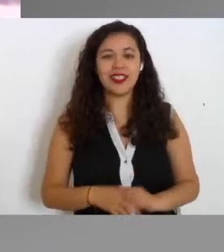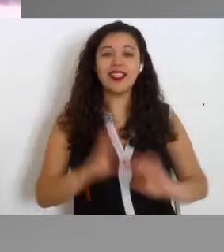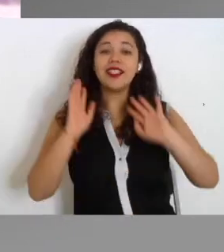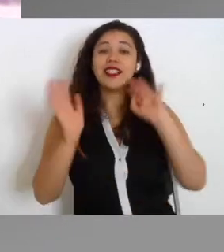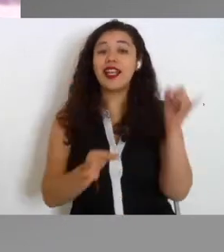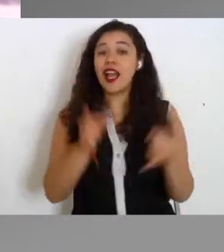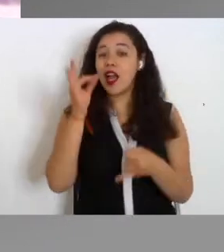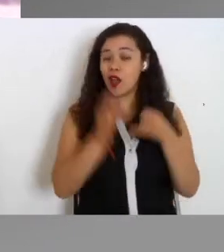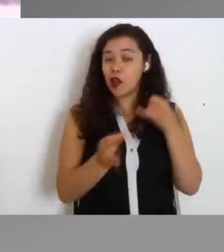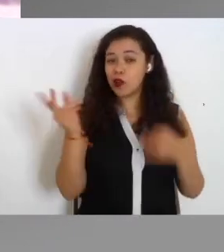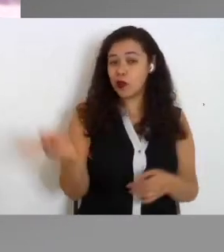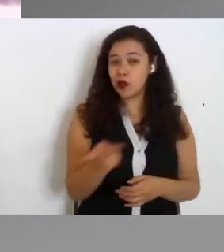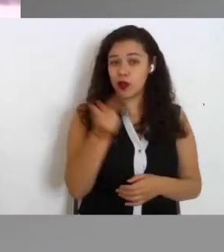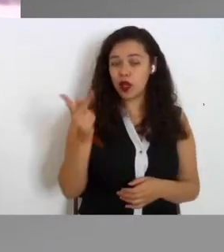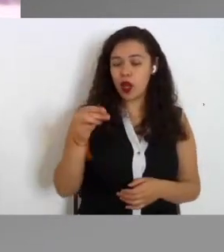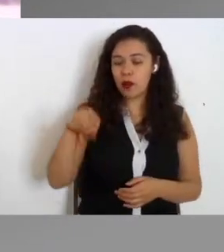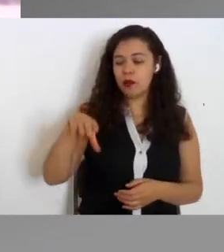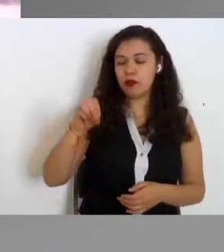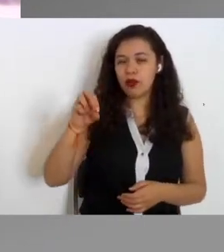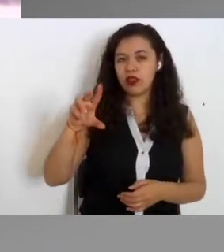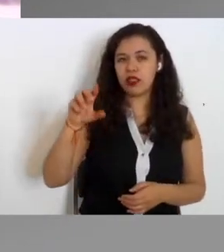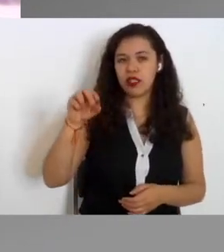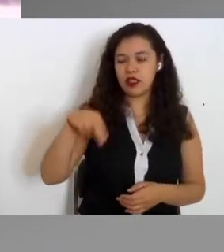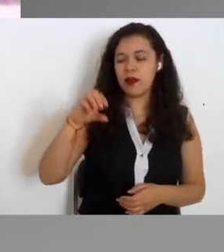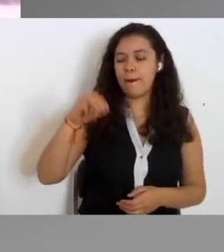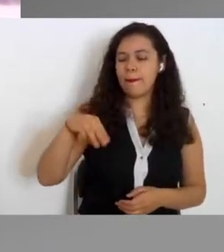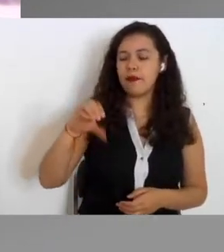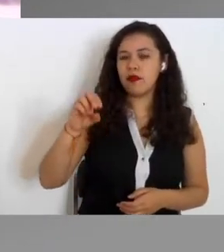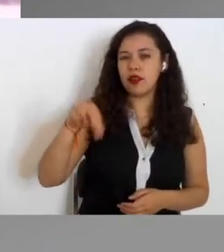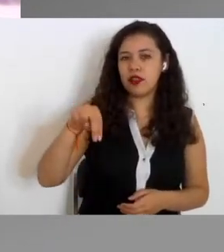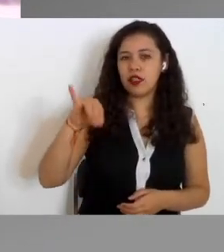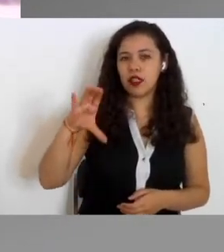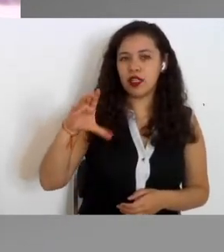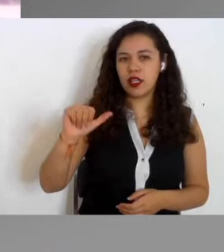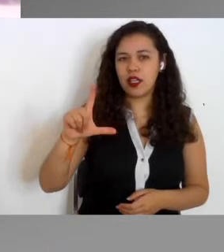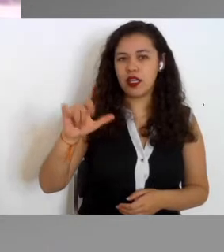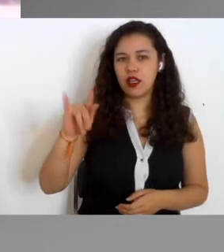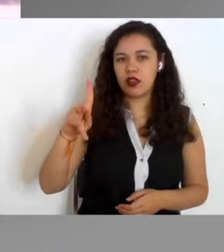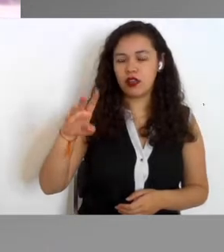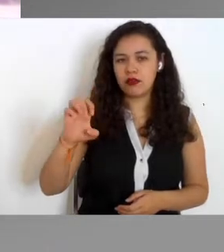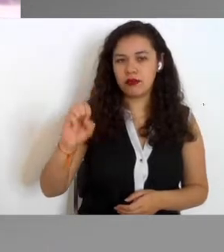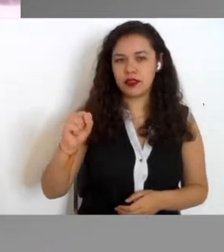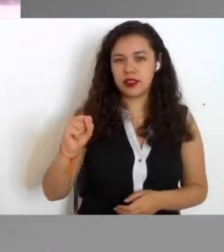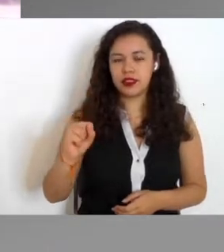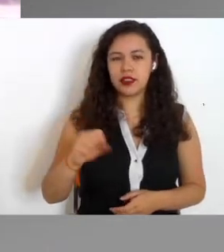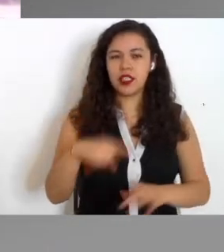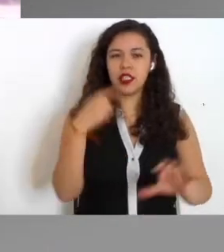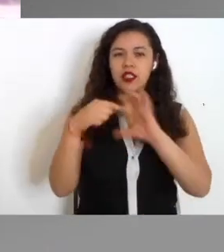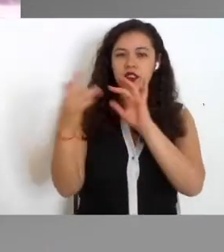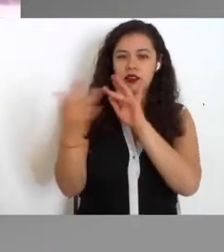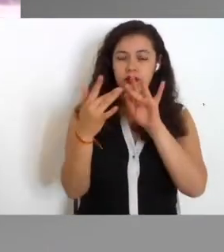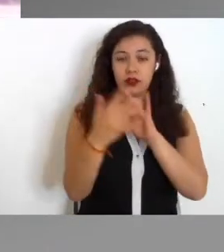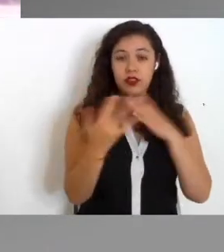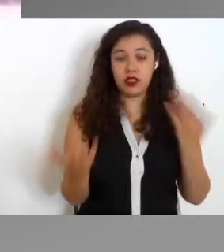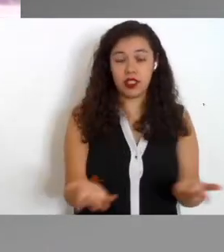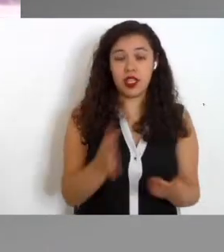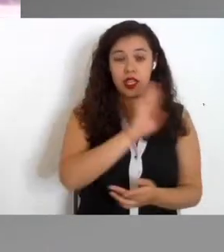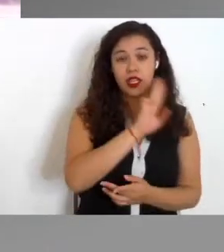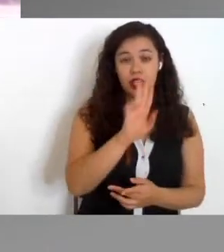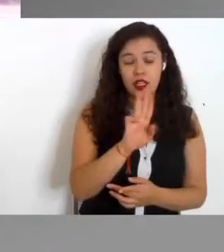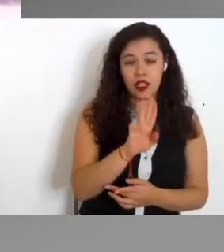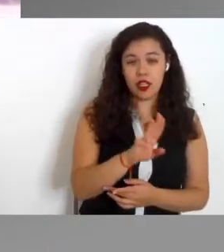nos pregunta Mónica López en YouTube cuál es el correo de contacto del observatorio. Bueno, la página del observatorio es